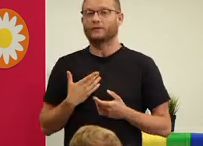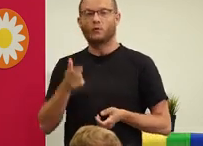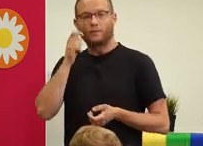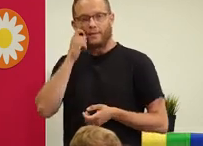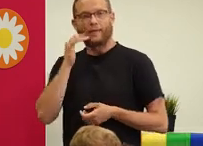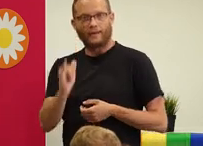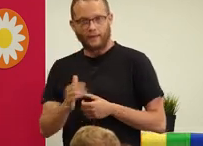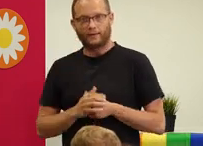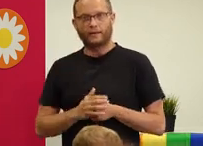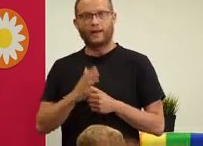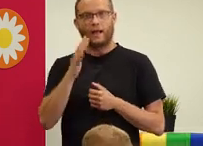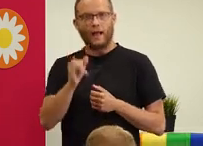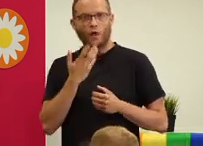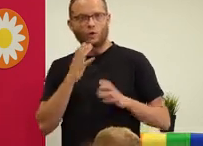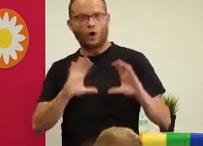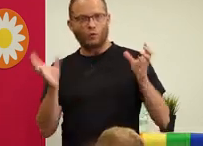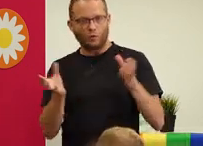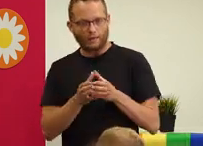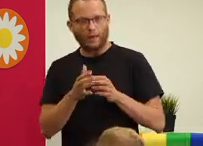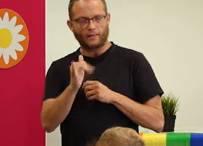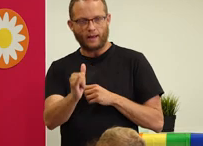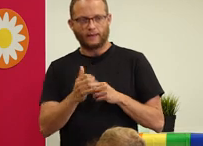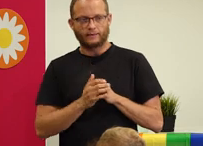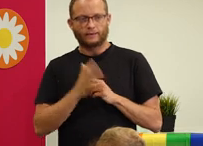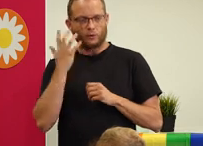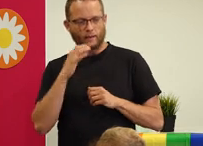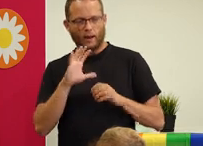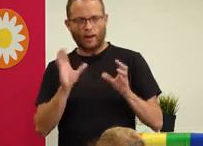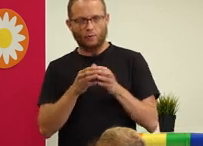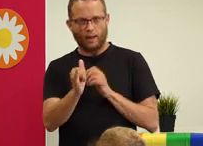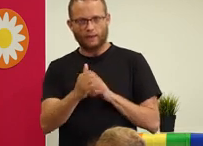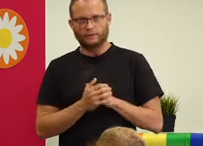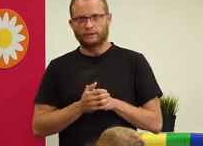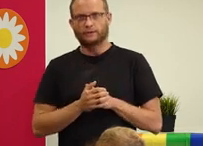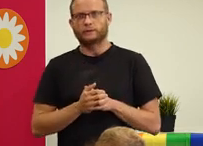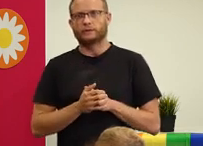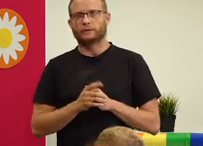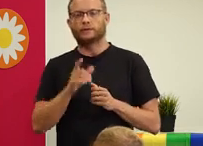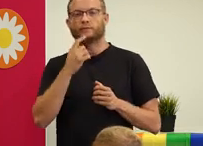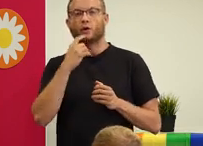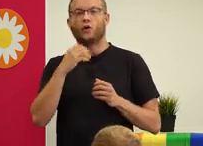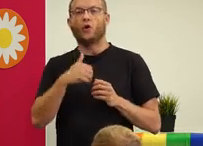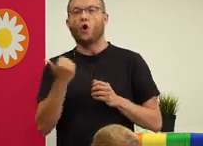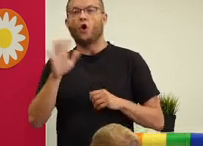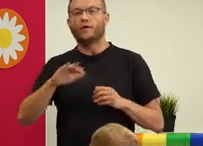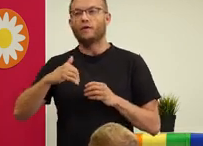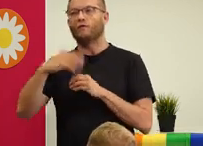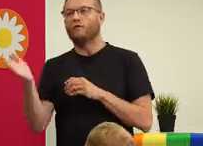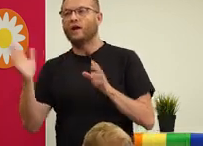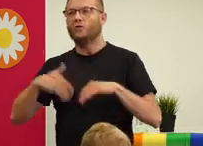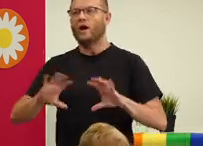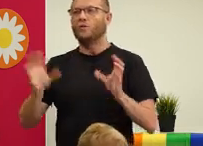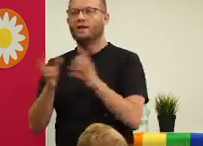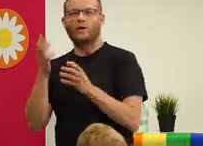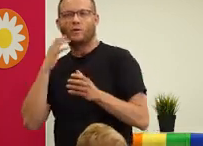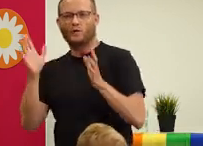humanidad, existe una comunidad queer. O sea, no es decir... Fuera del occidente no existe